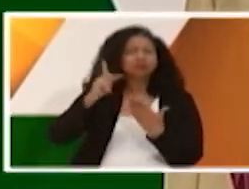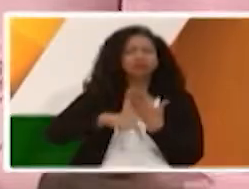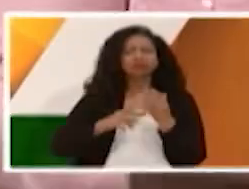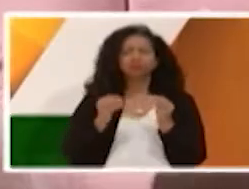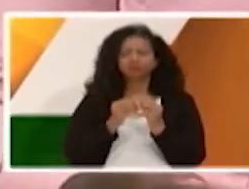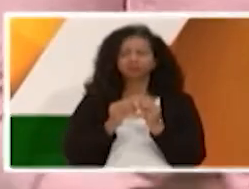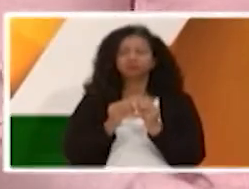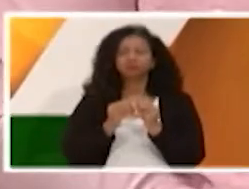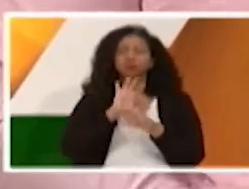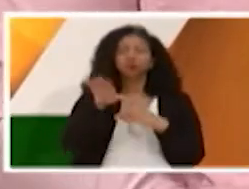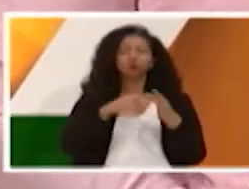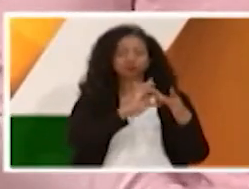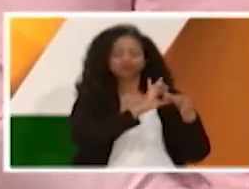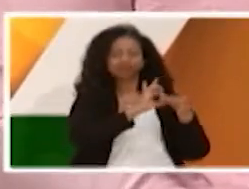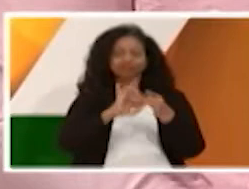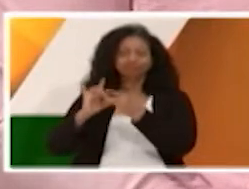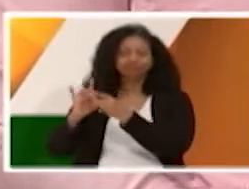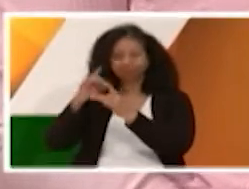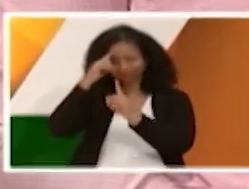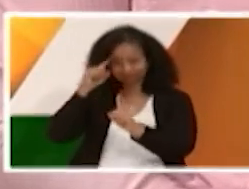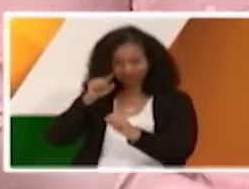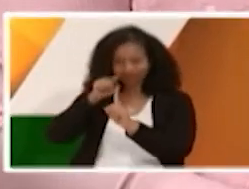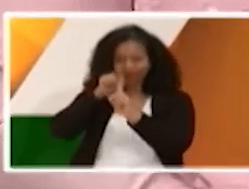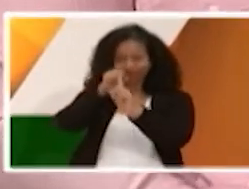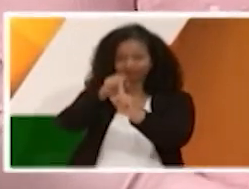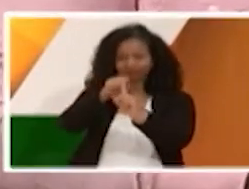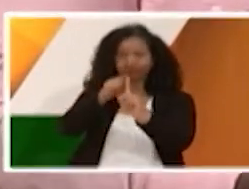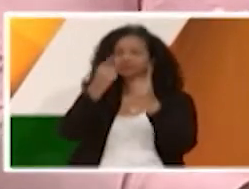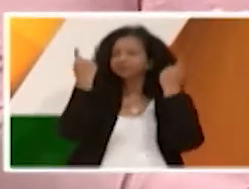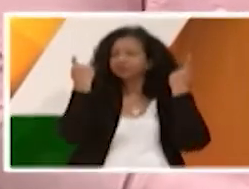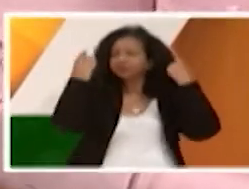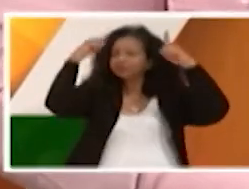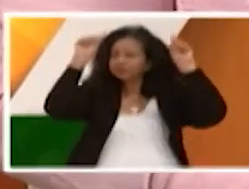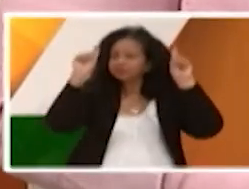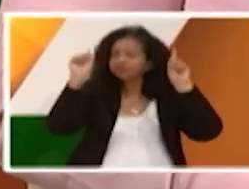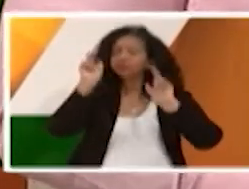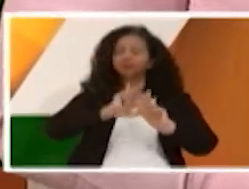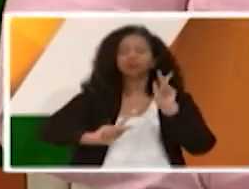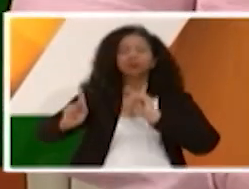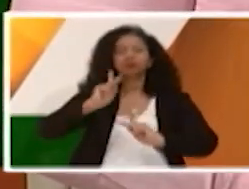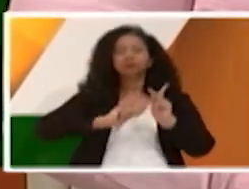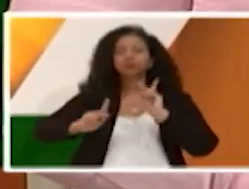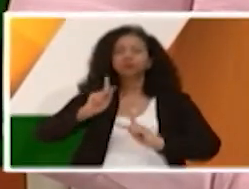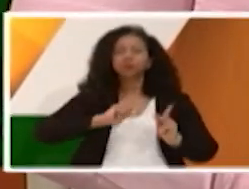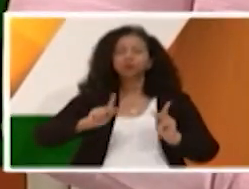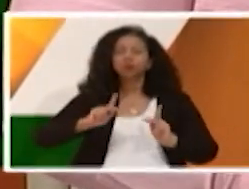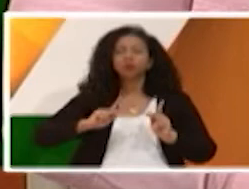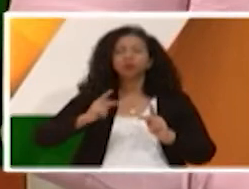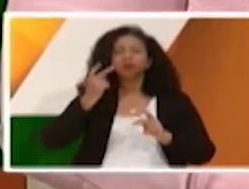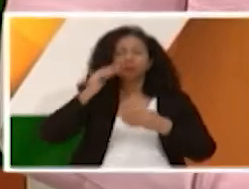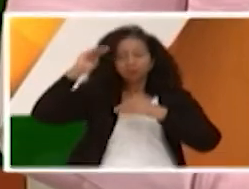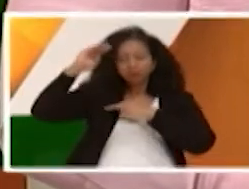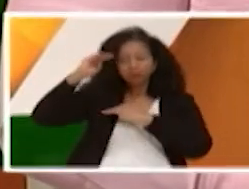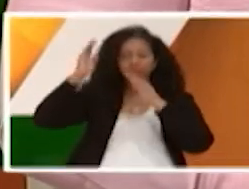se alinean al mismo objetivo, lograr de que la persona, a pesar de... No se fijen en su limitación, porque es